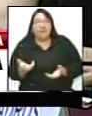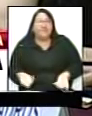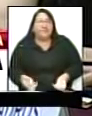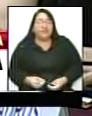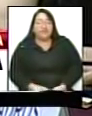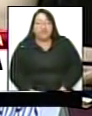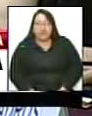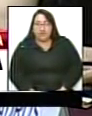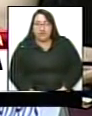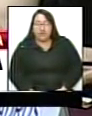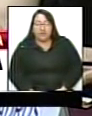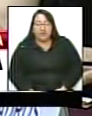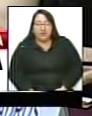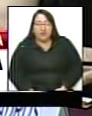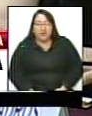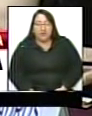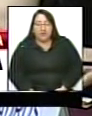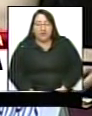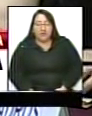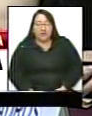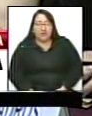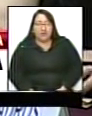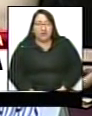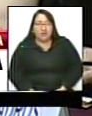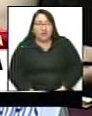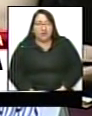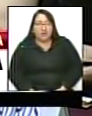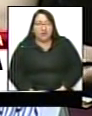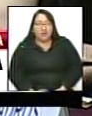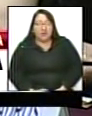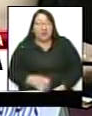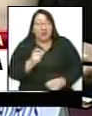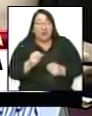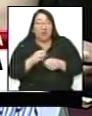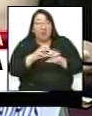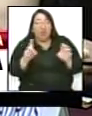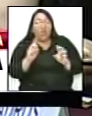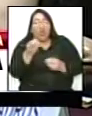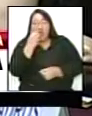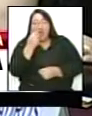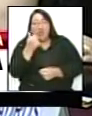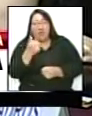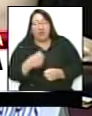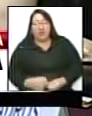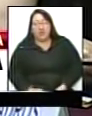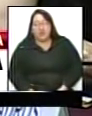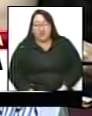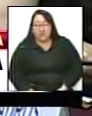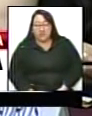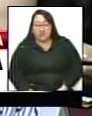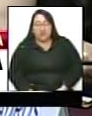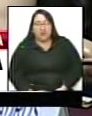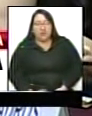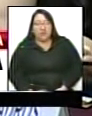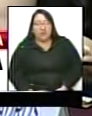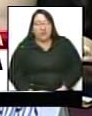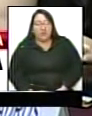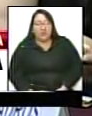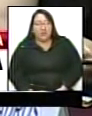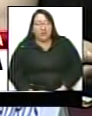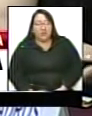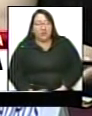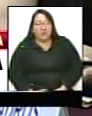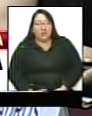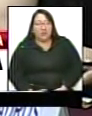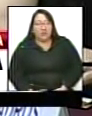embargo, tenemos una población que no se alimenta adecuadamente. Esto tenemos que integrarlo.